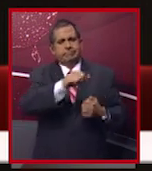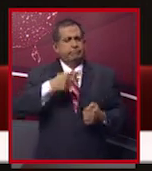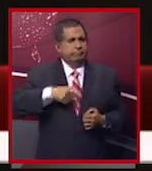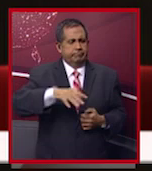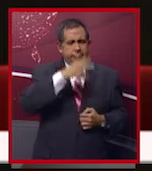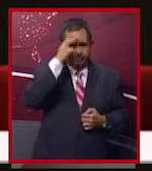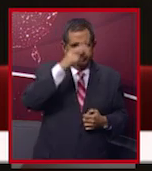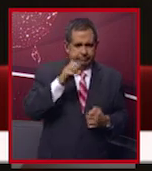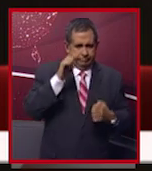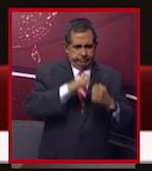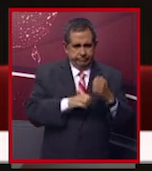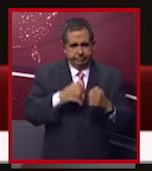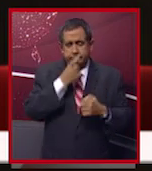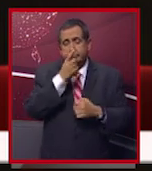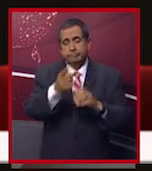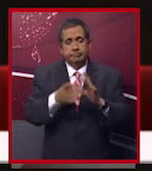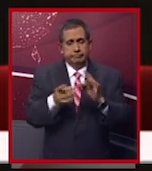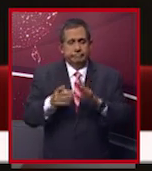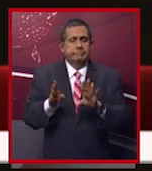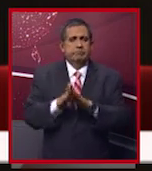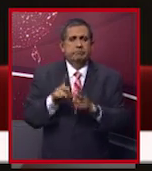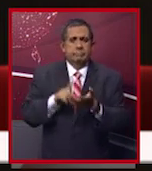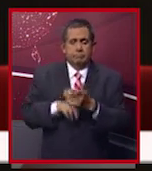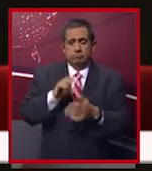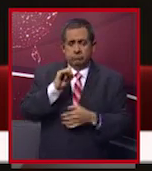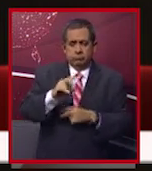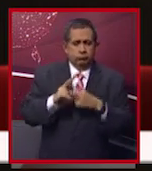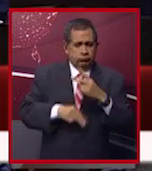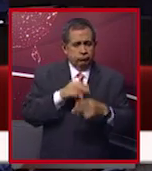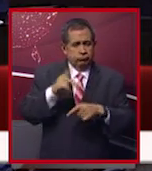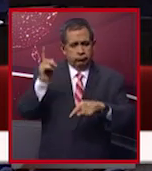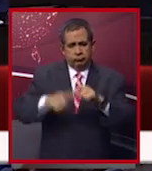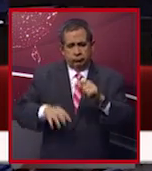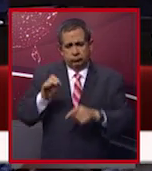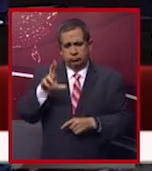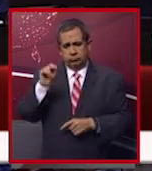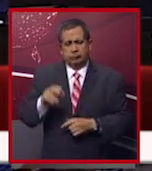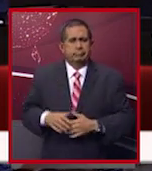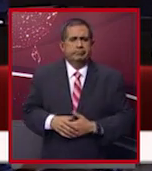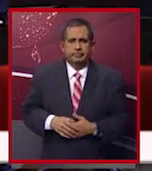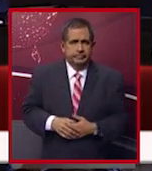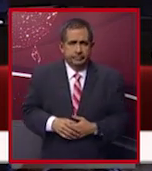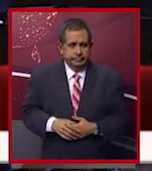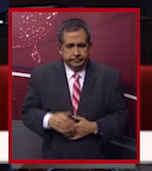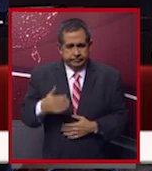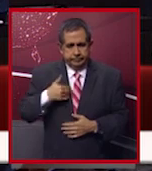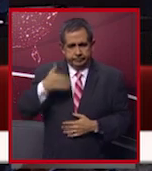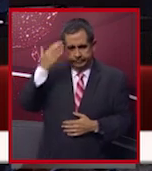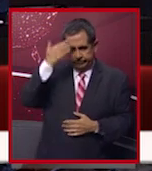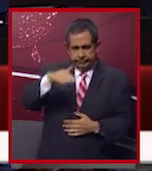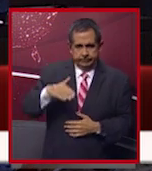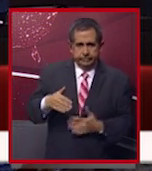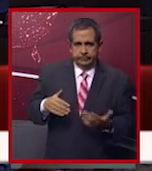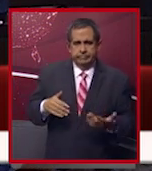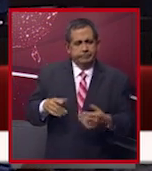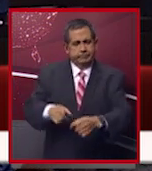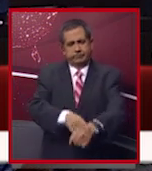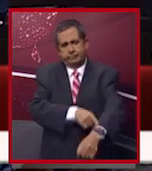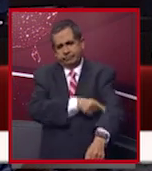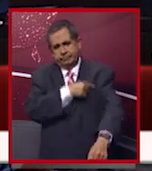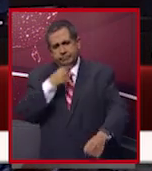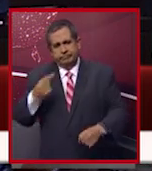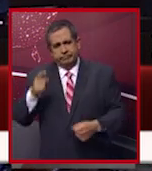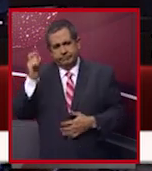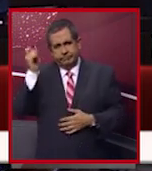México diciendo que están a favor de eliminar al fuero. Sabemos que es una larga